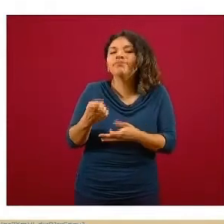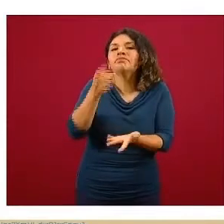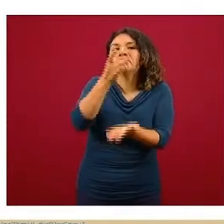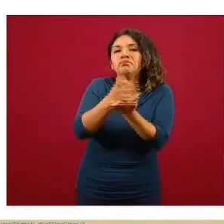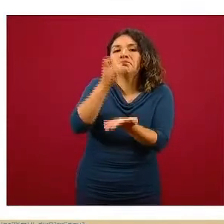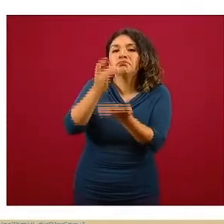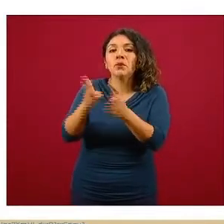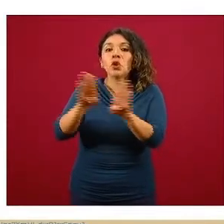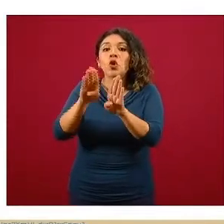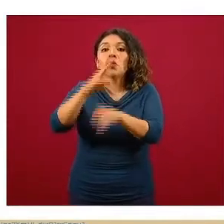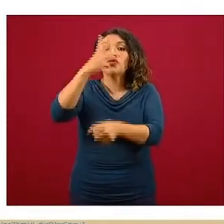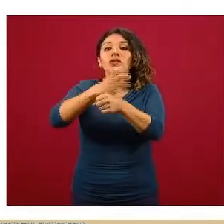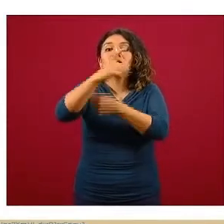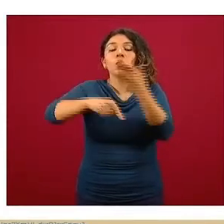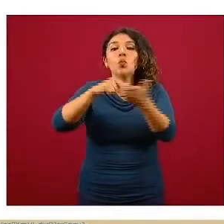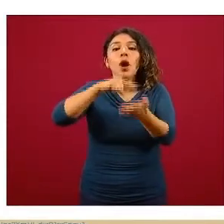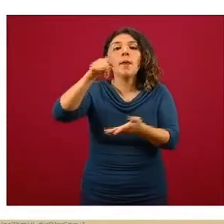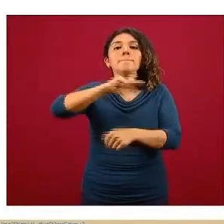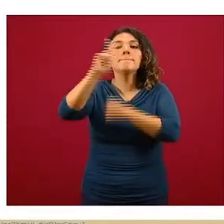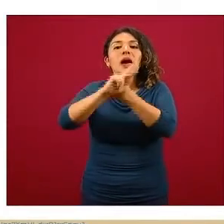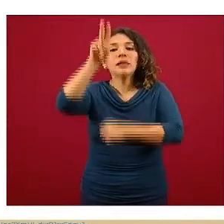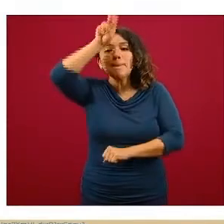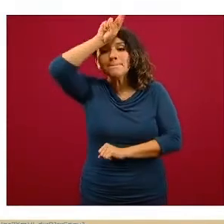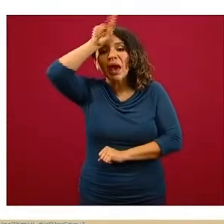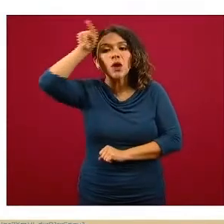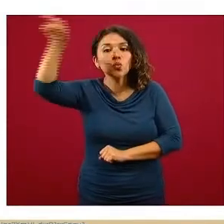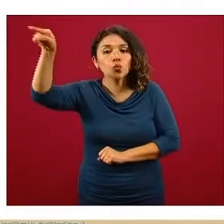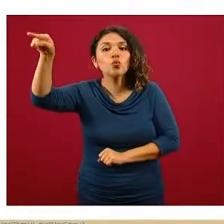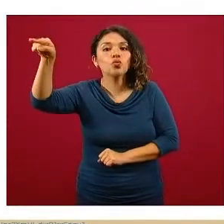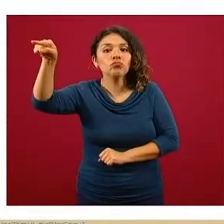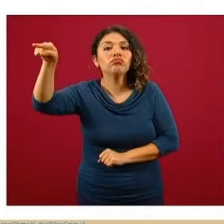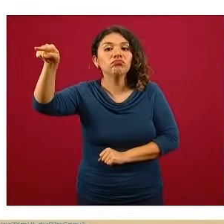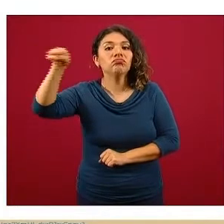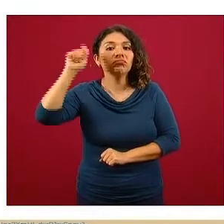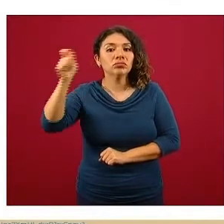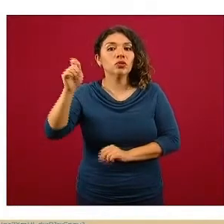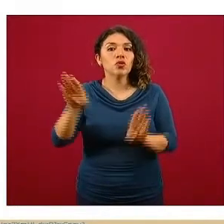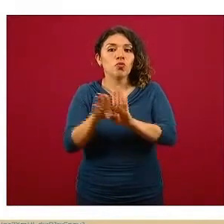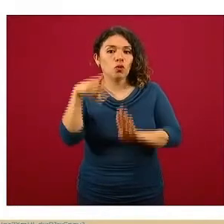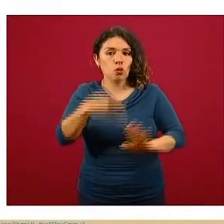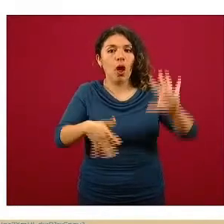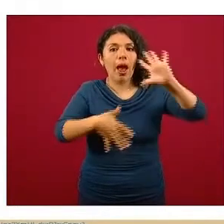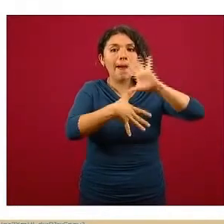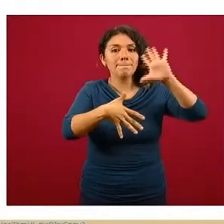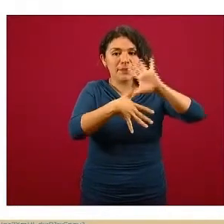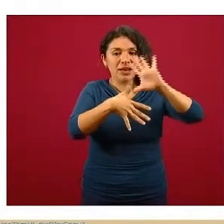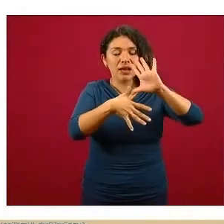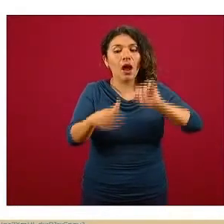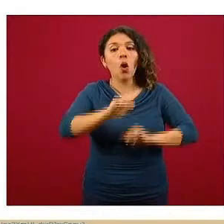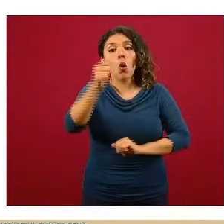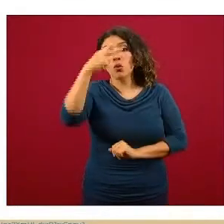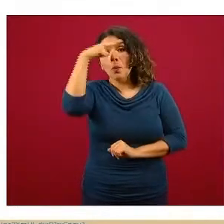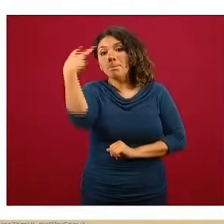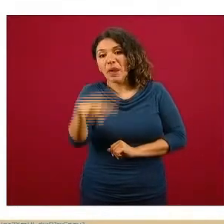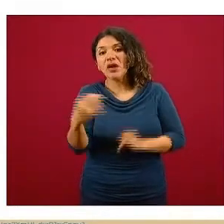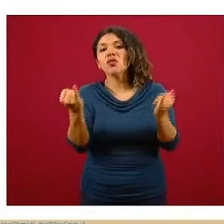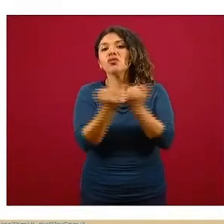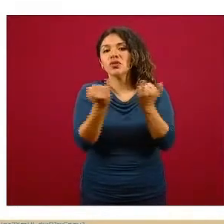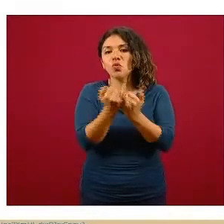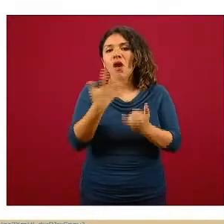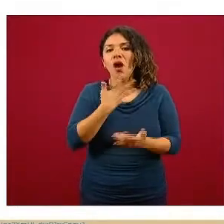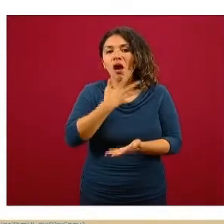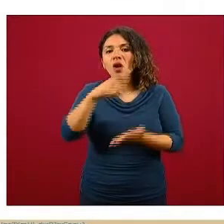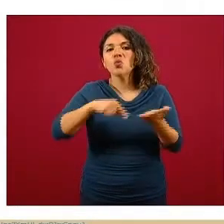identificado en el tercer lugar a Perú, ¿no?, como parte del continente de América, y México pues también se